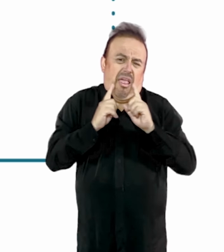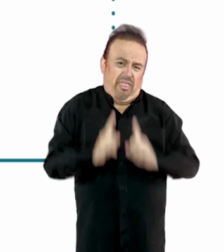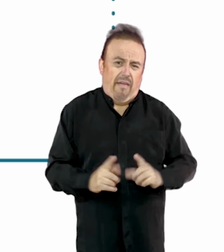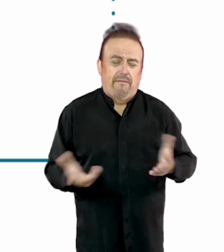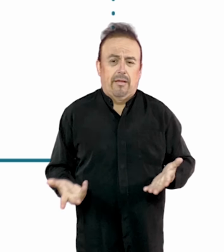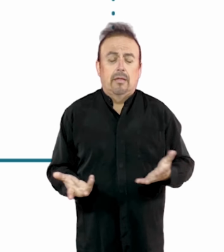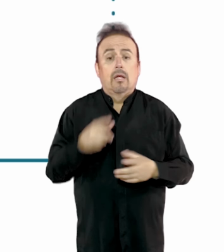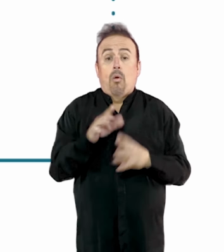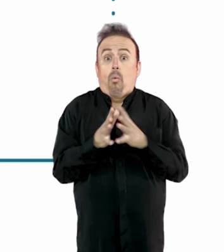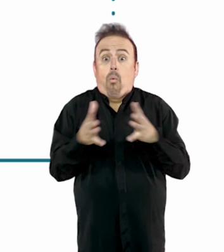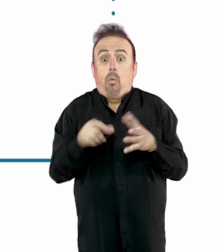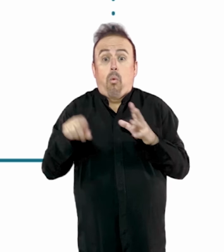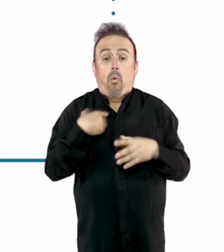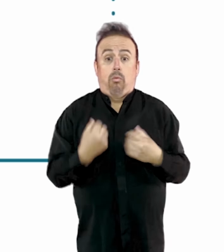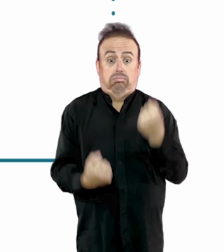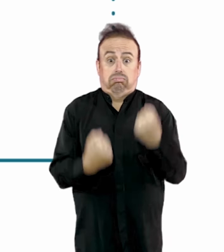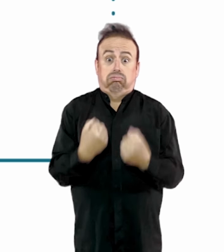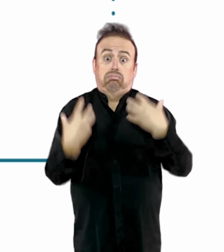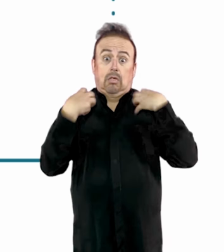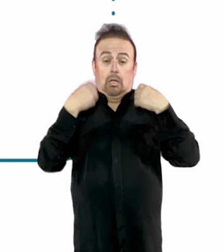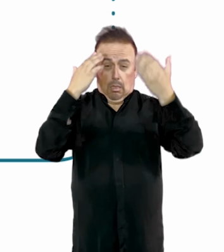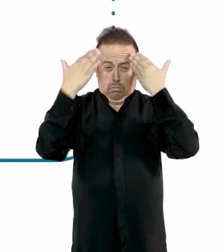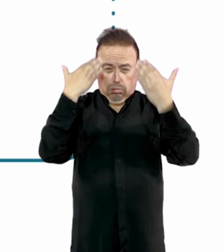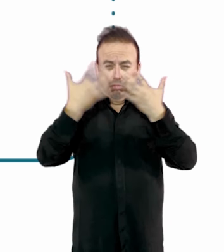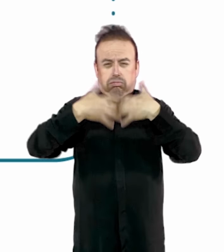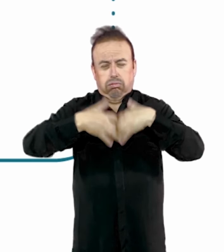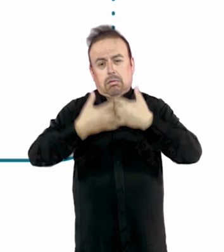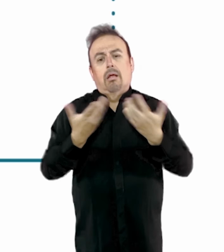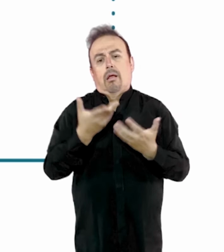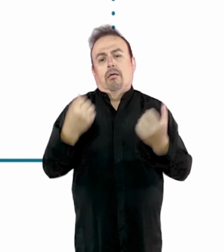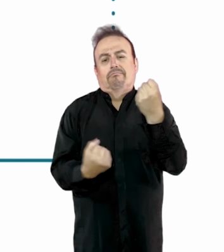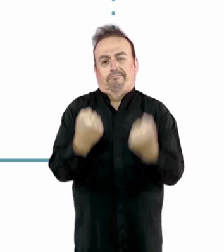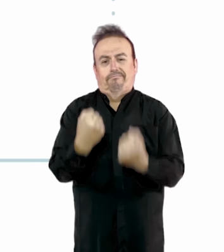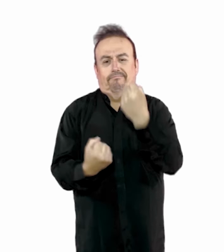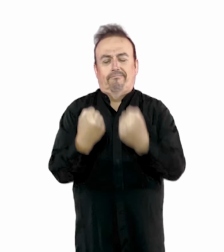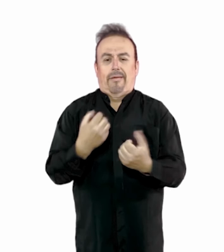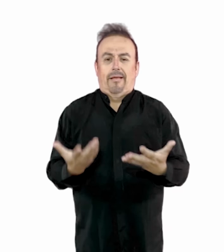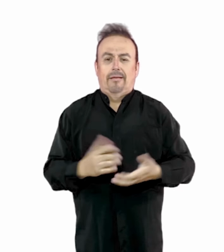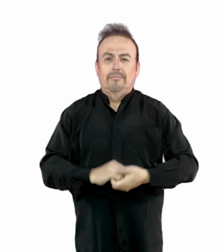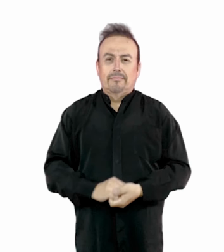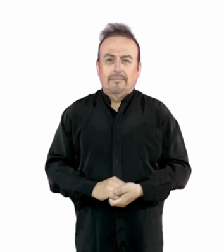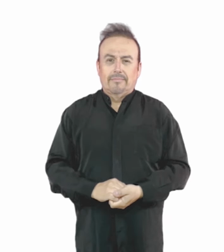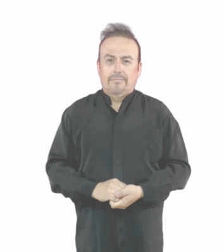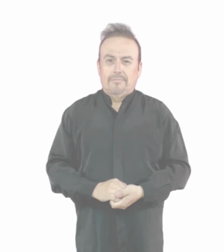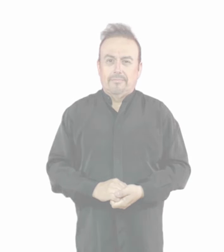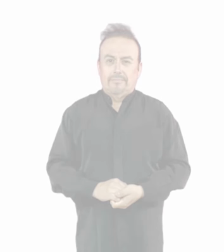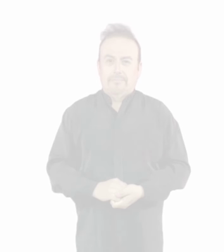pueden tener, sobre todo cuando se ejecutan tareas psicomotrices, como es el caso de la conducción de vehículos.